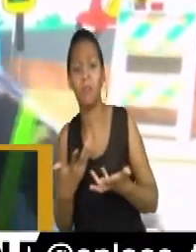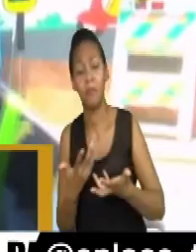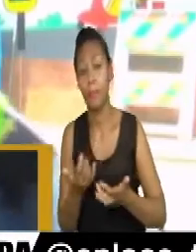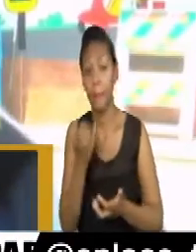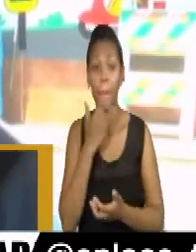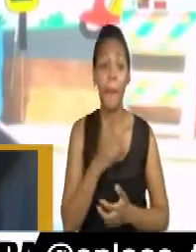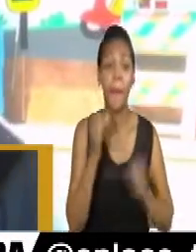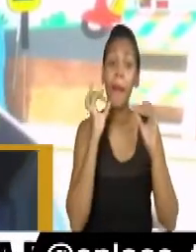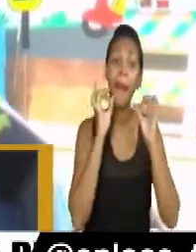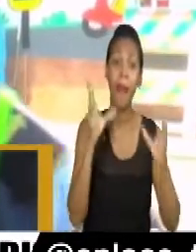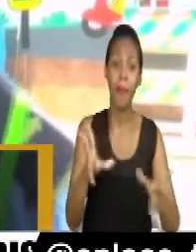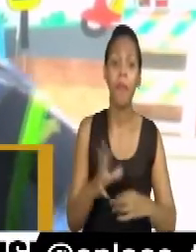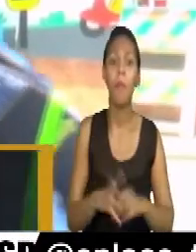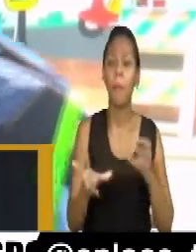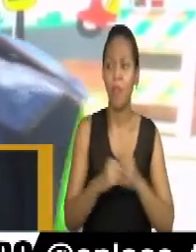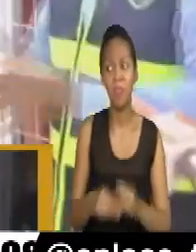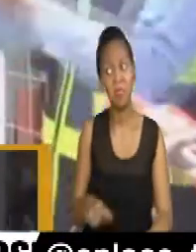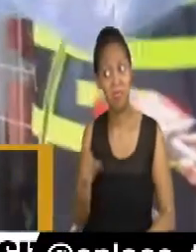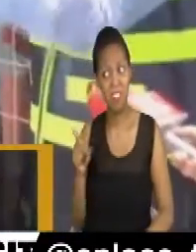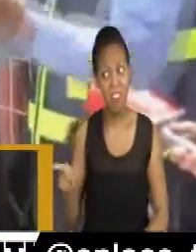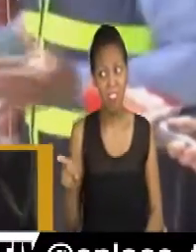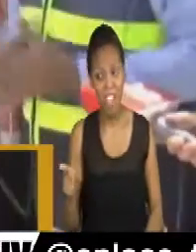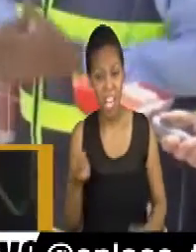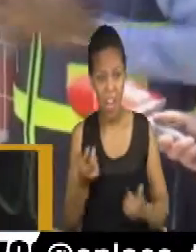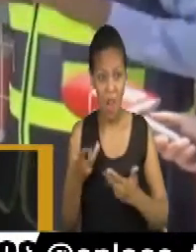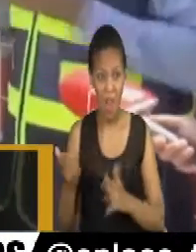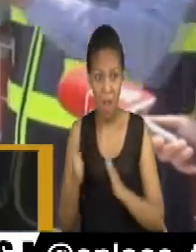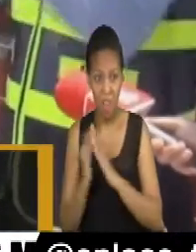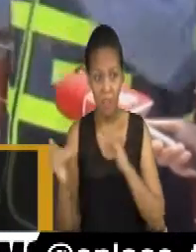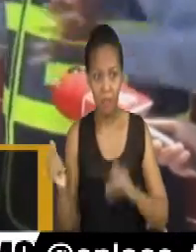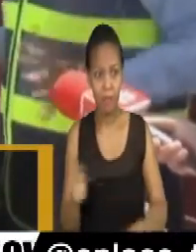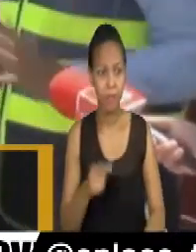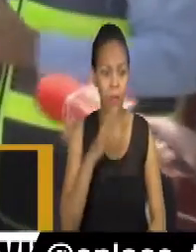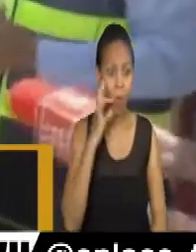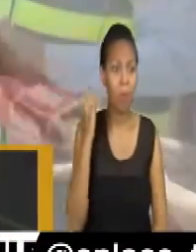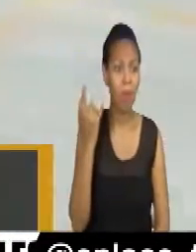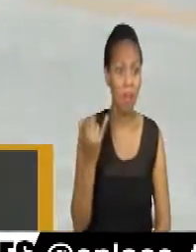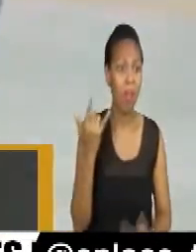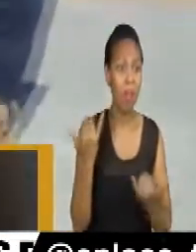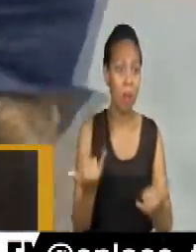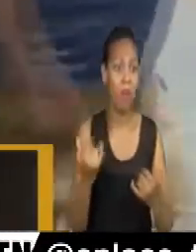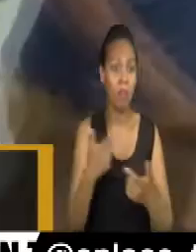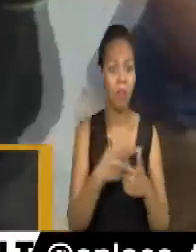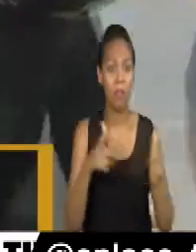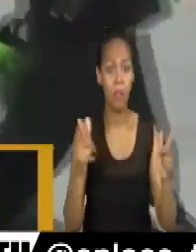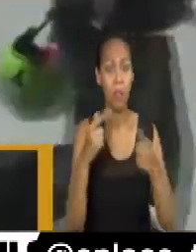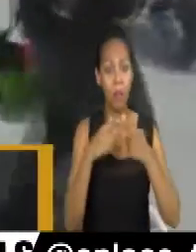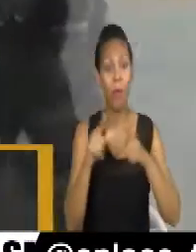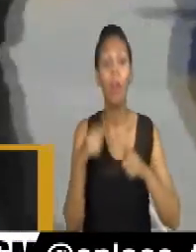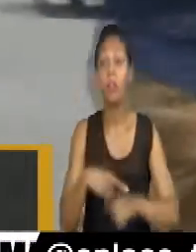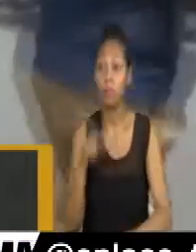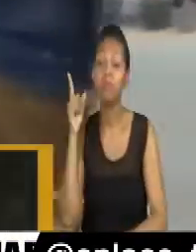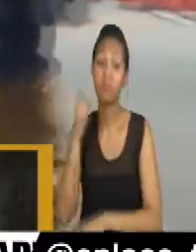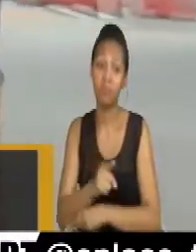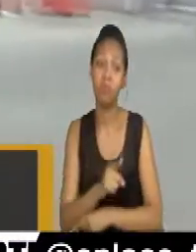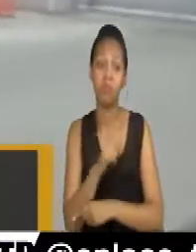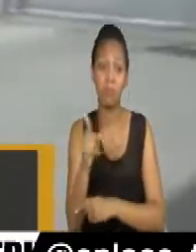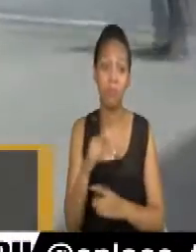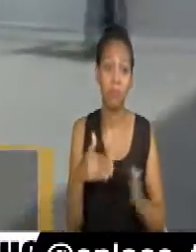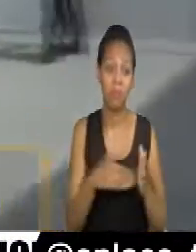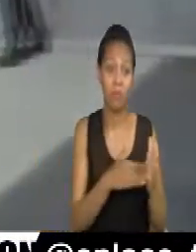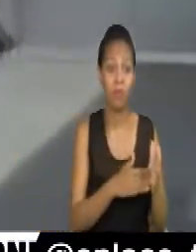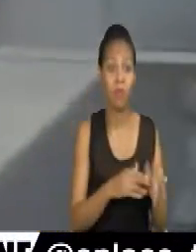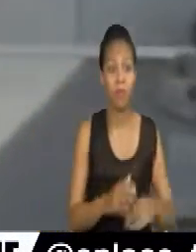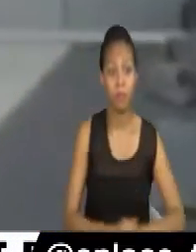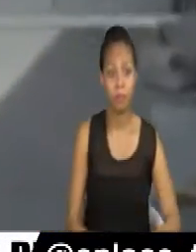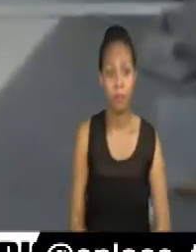de amenazarla verbalmente. El hombre por el momento fue dejado en libertad, pero la demanda será interpuesta por la Inspección de Tránsito y Transporte de